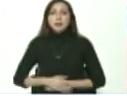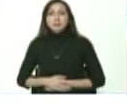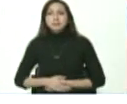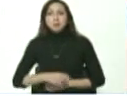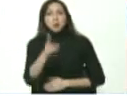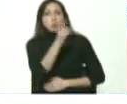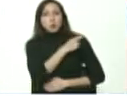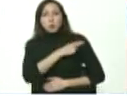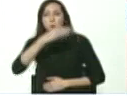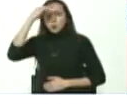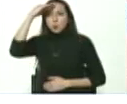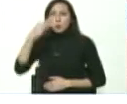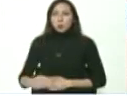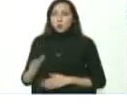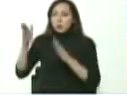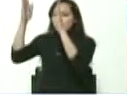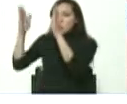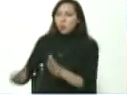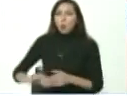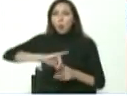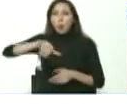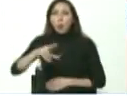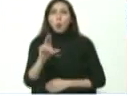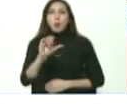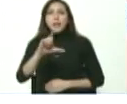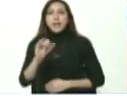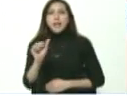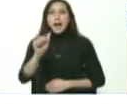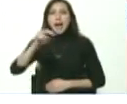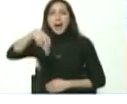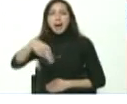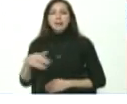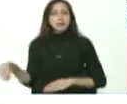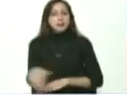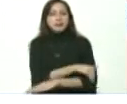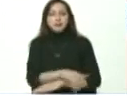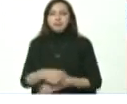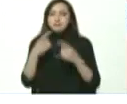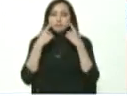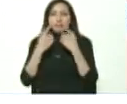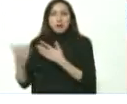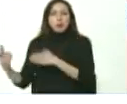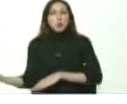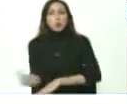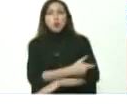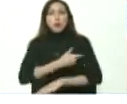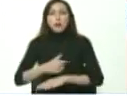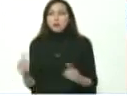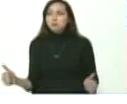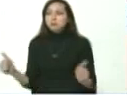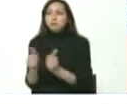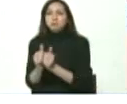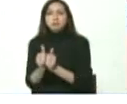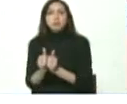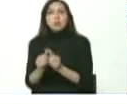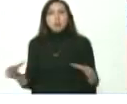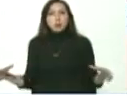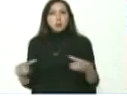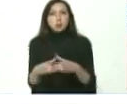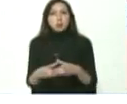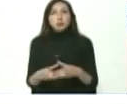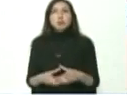Julián Infante, el CAC de la calle 23 de enero. Allá está el gobernador Vázquez con todo el equipo médico de